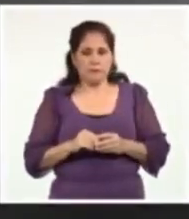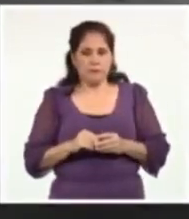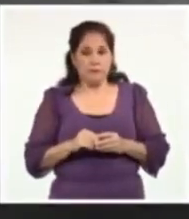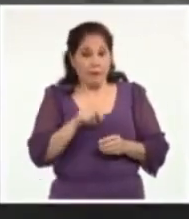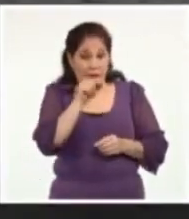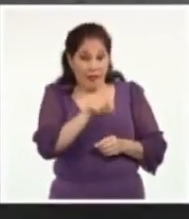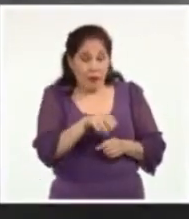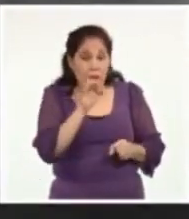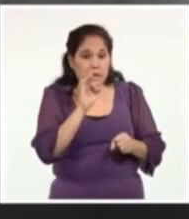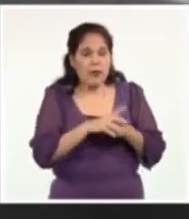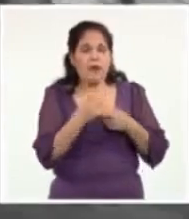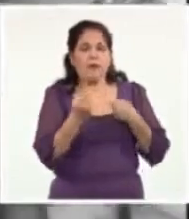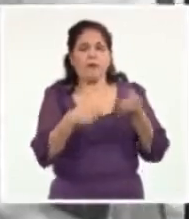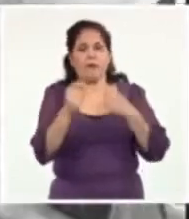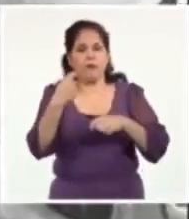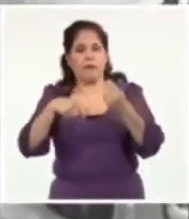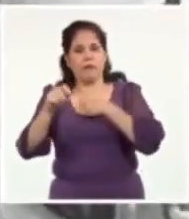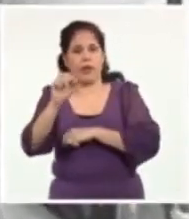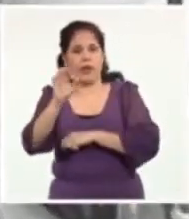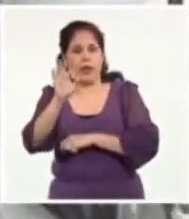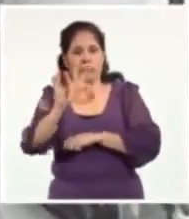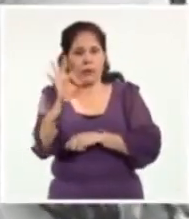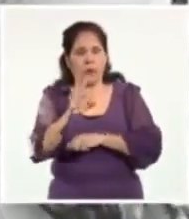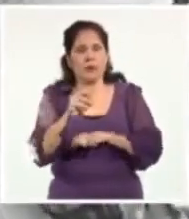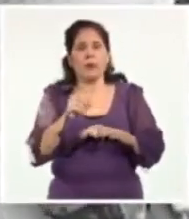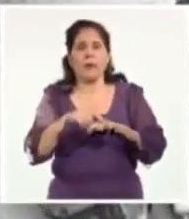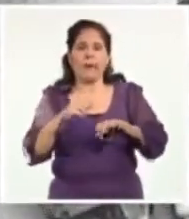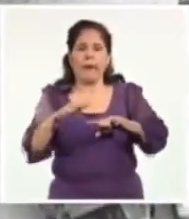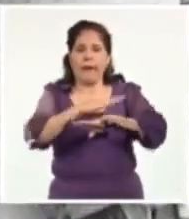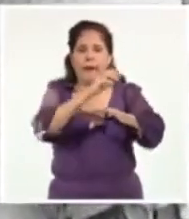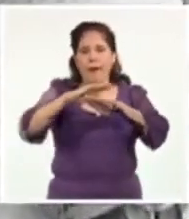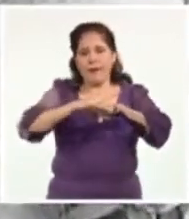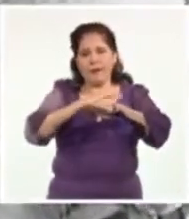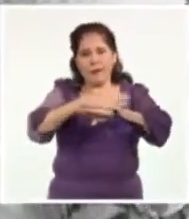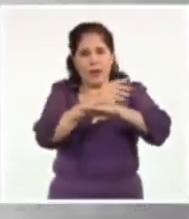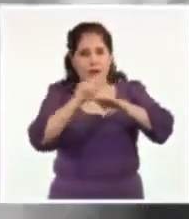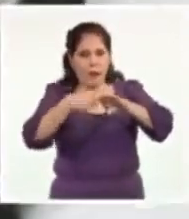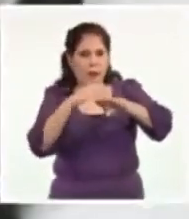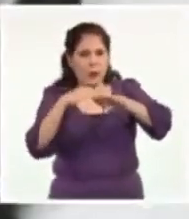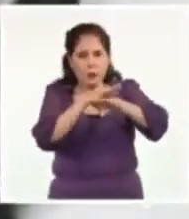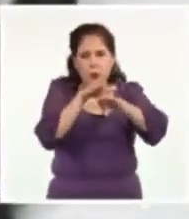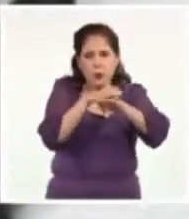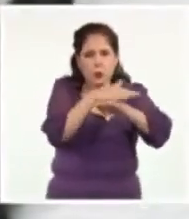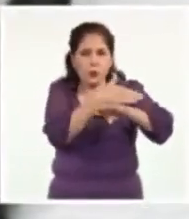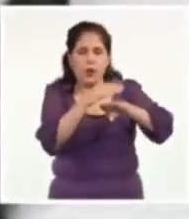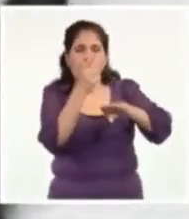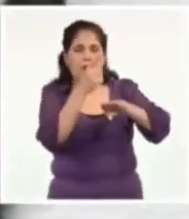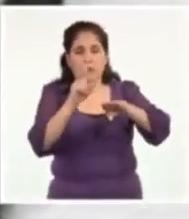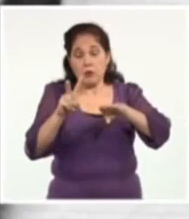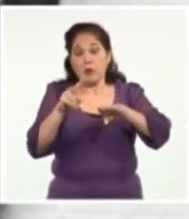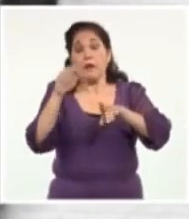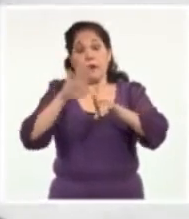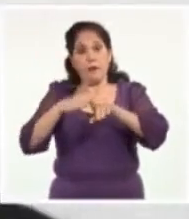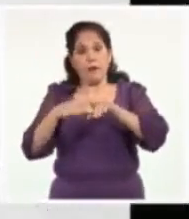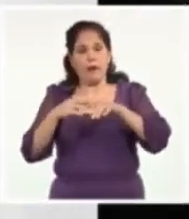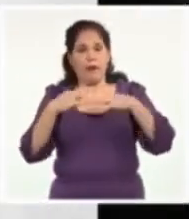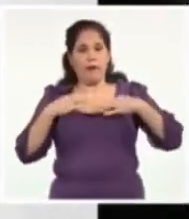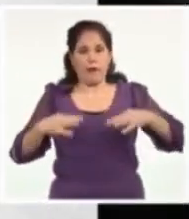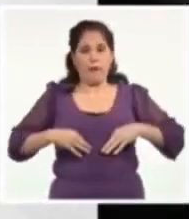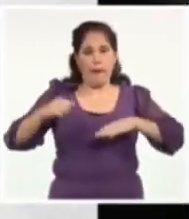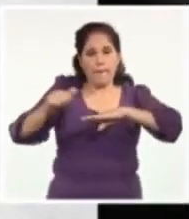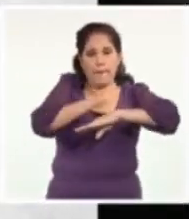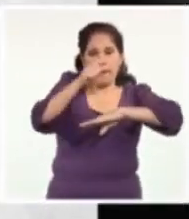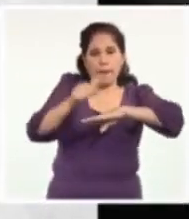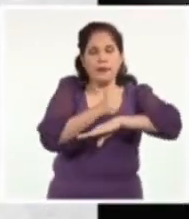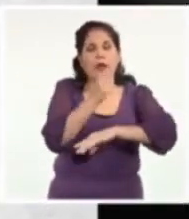Sería entonces vendedor ambulante a los 8, lustrabots a los 12, o ayudante de tintorero en la adolescencia. No fue hasta los 14